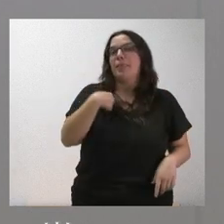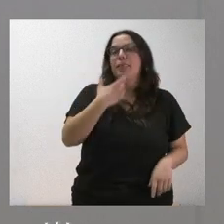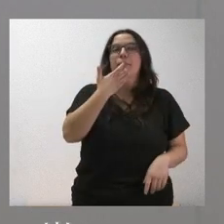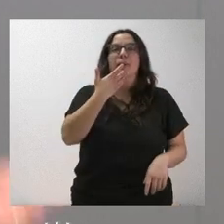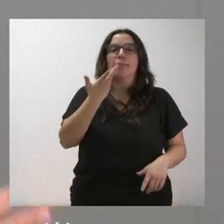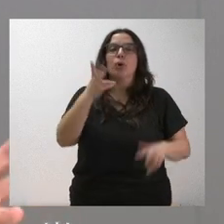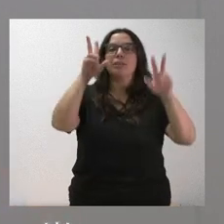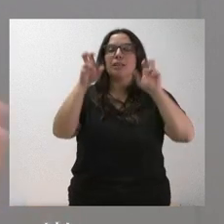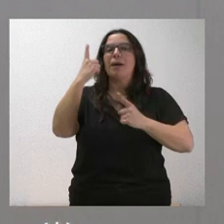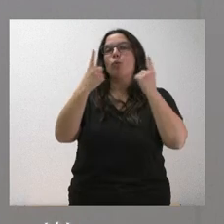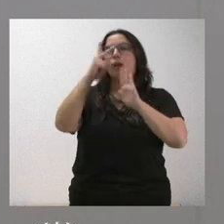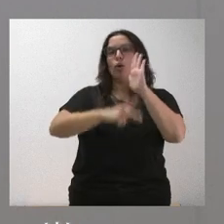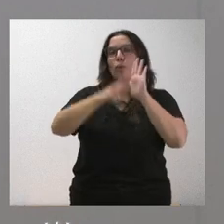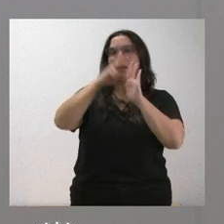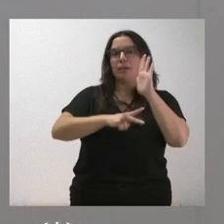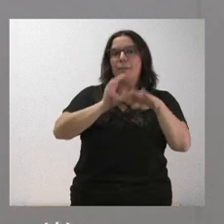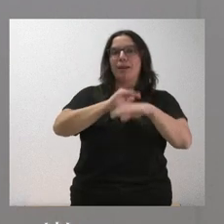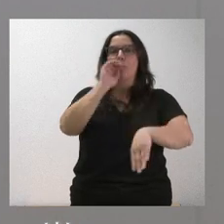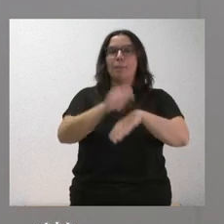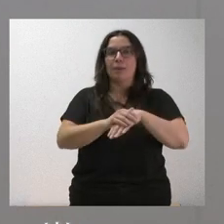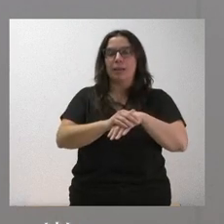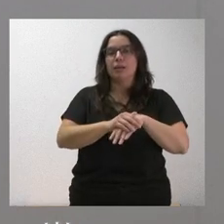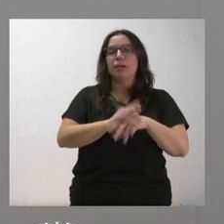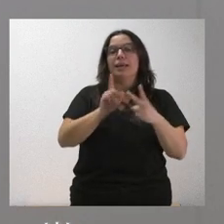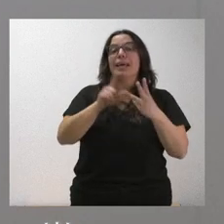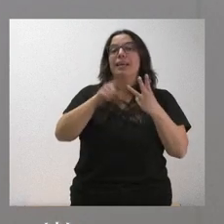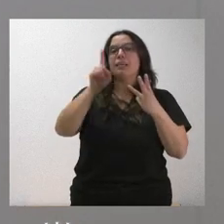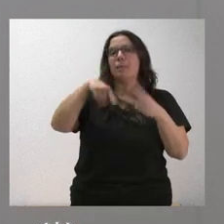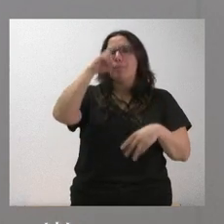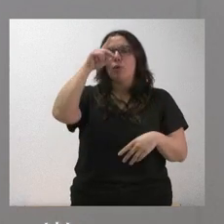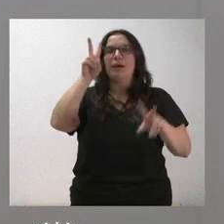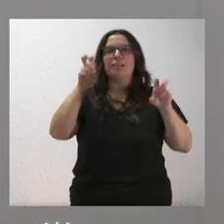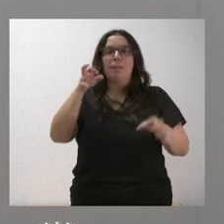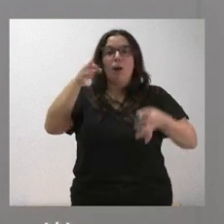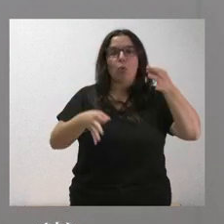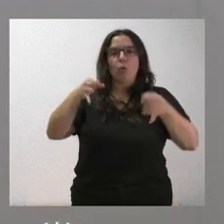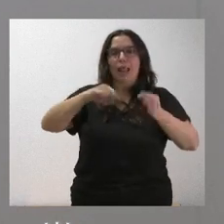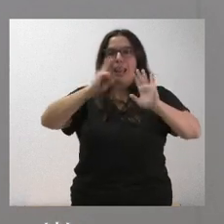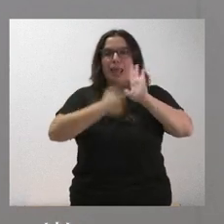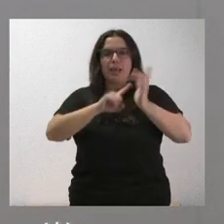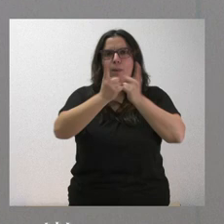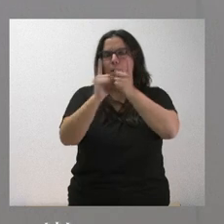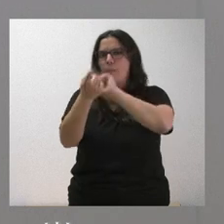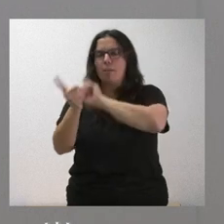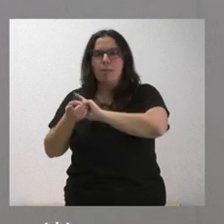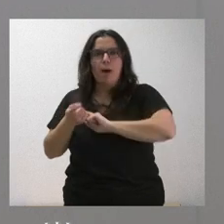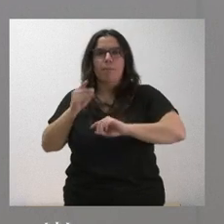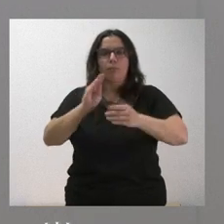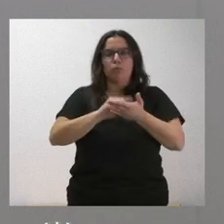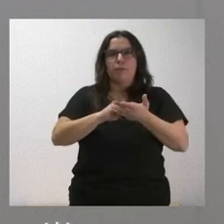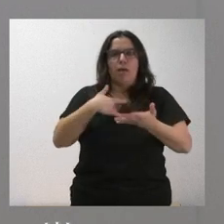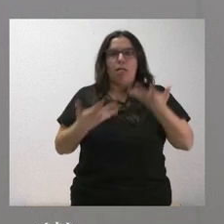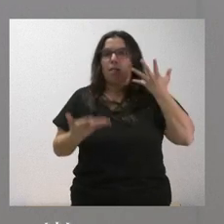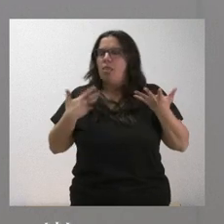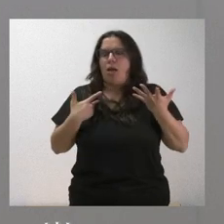aadas normativas de aplicación y les preocupa mucho la inseguridad jurídica estos cambios legislativos que muchas veces ahuyentan a